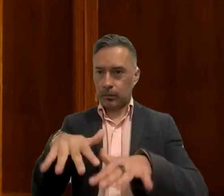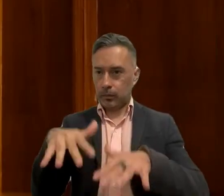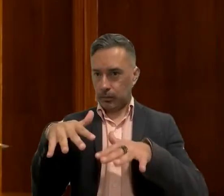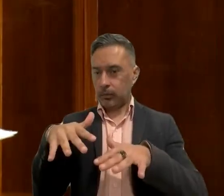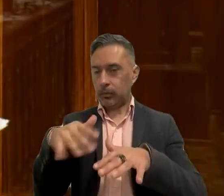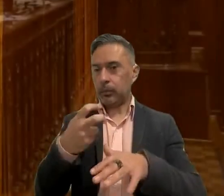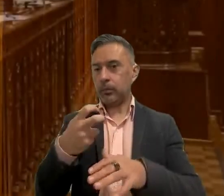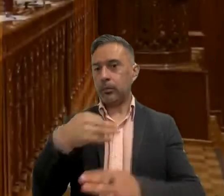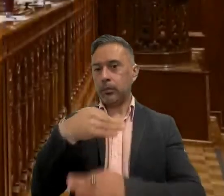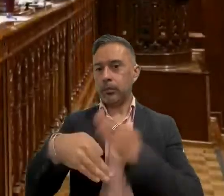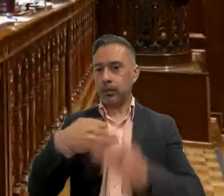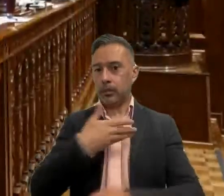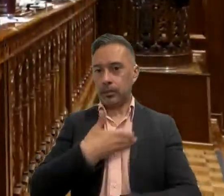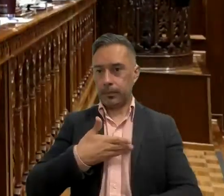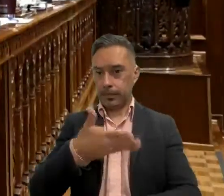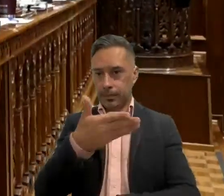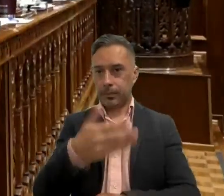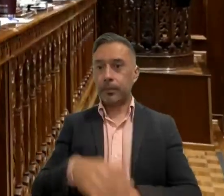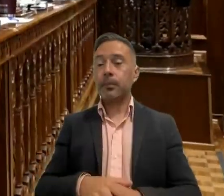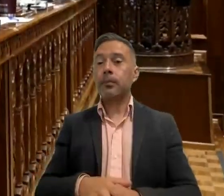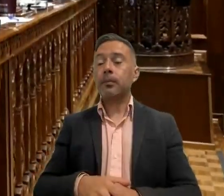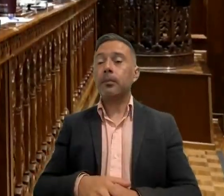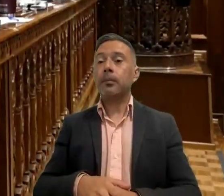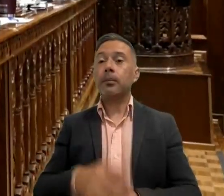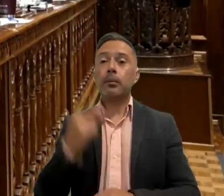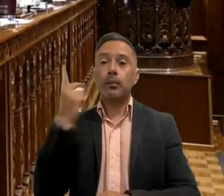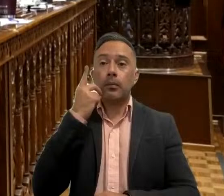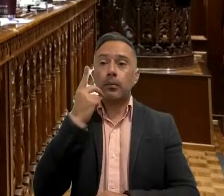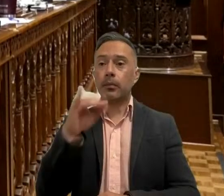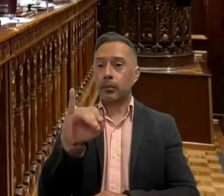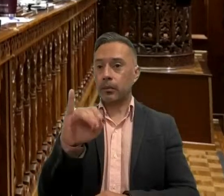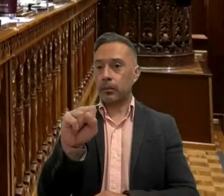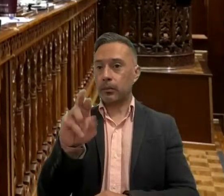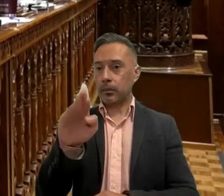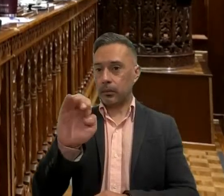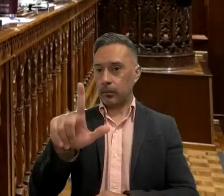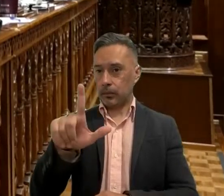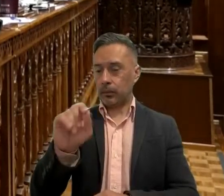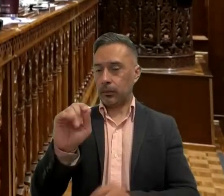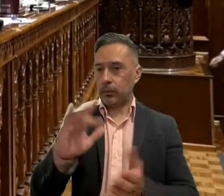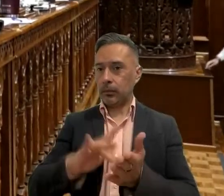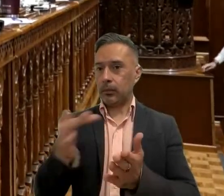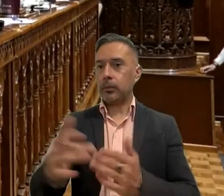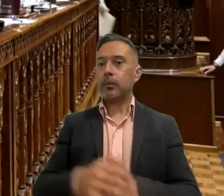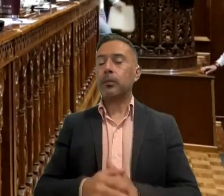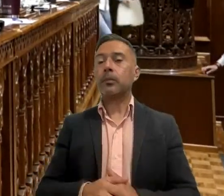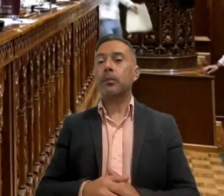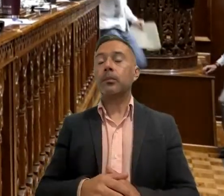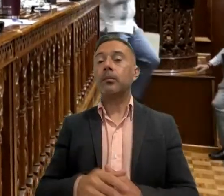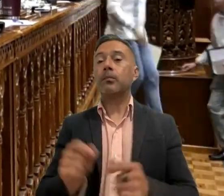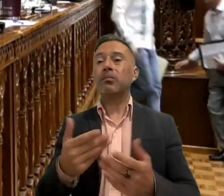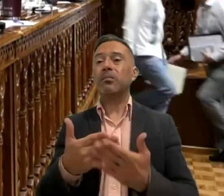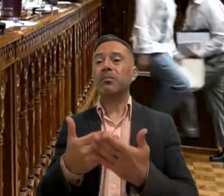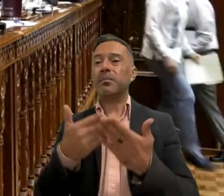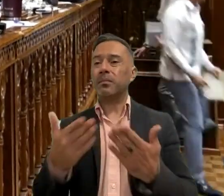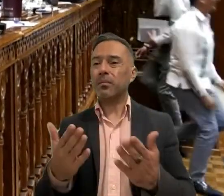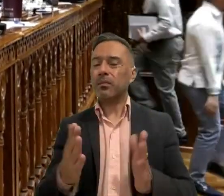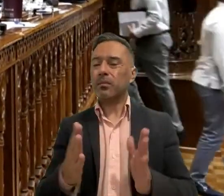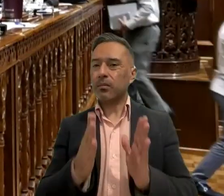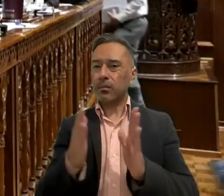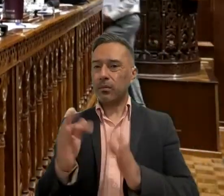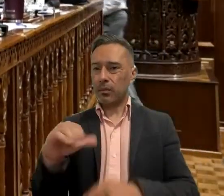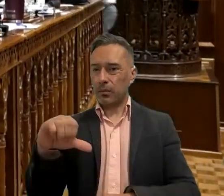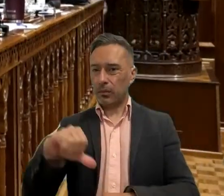presidente. Gracias, diputado Israel. Para favorecer el desempeño de las funciones de